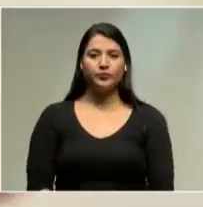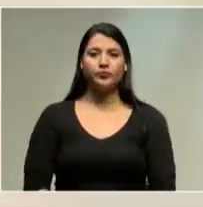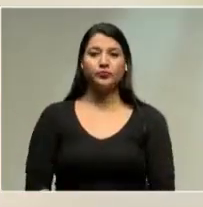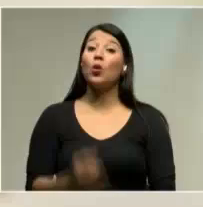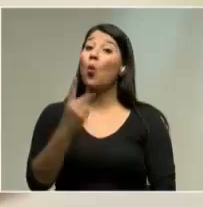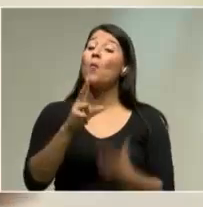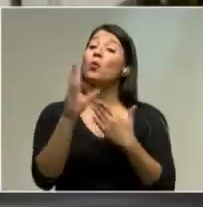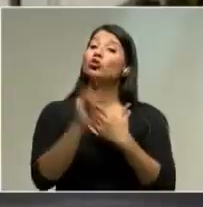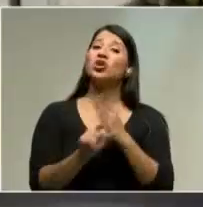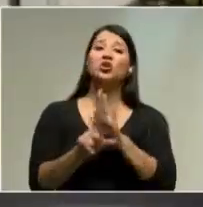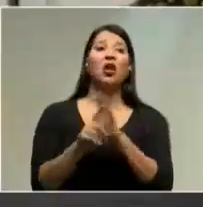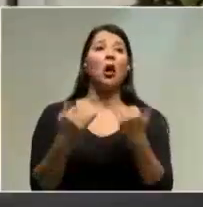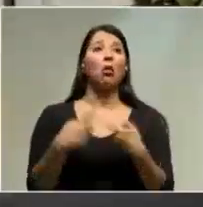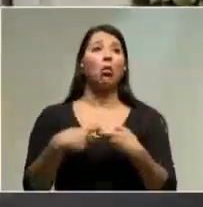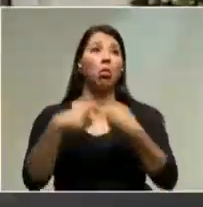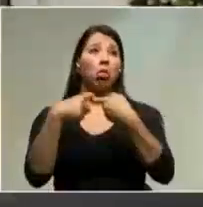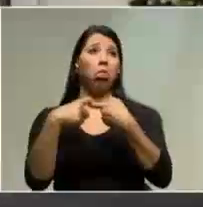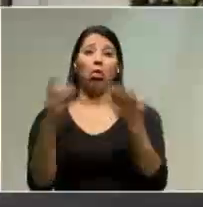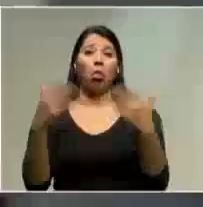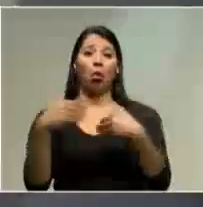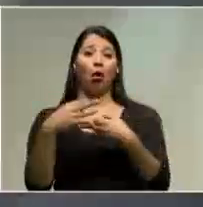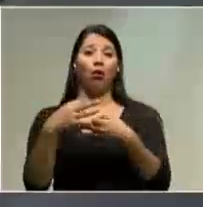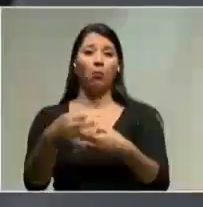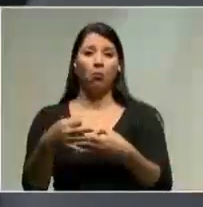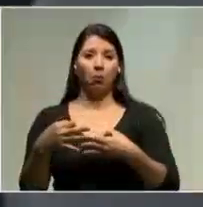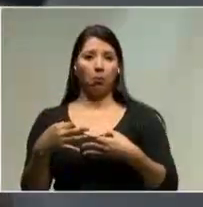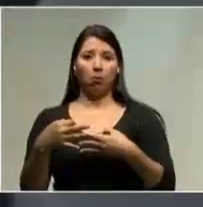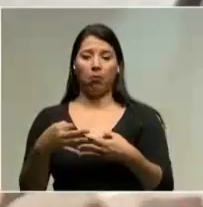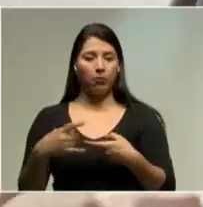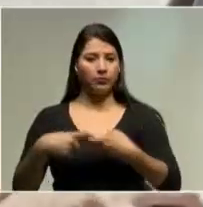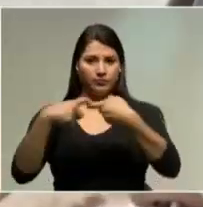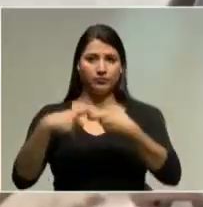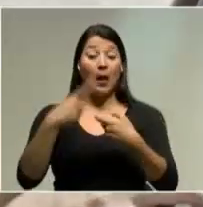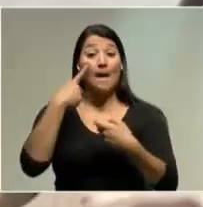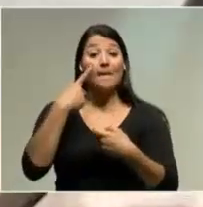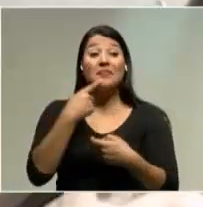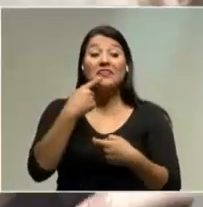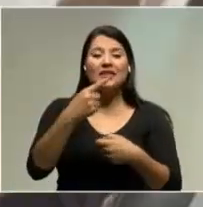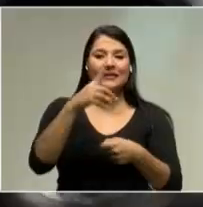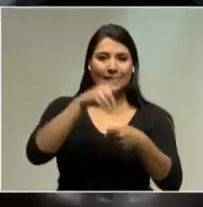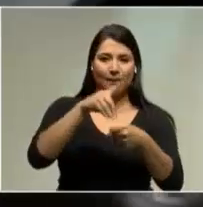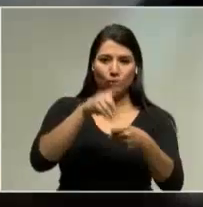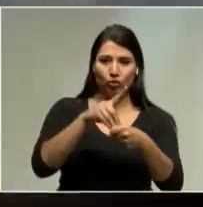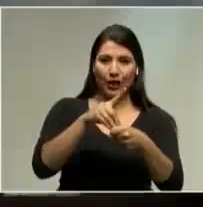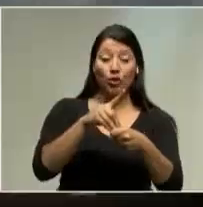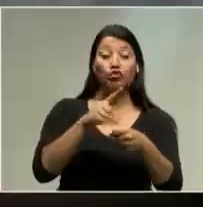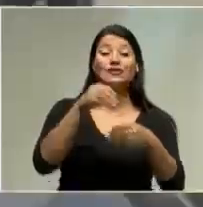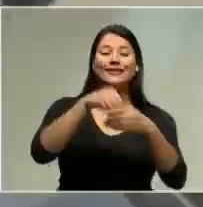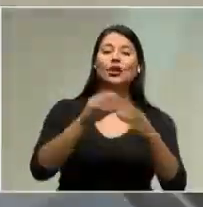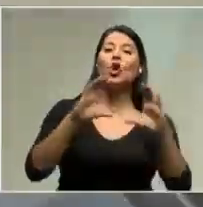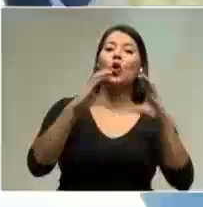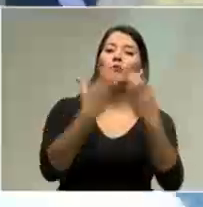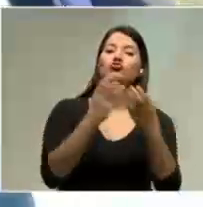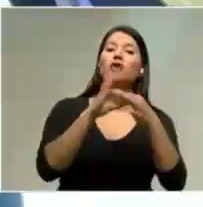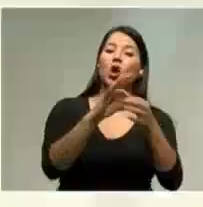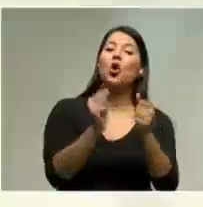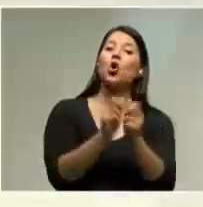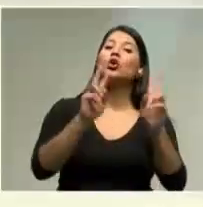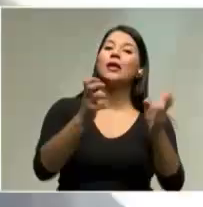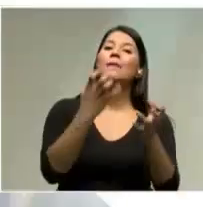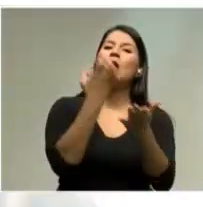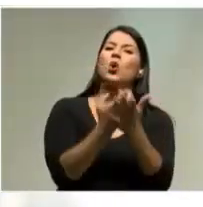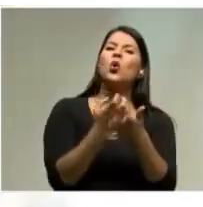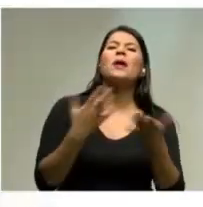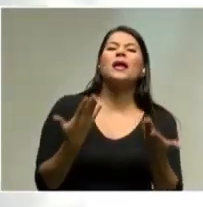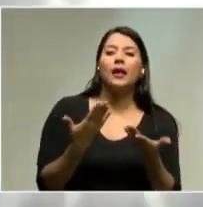Un proyecto en punto muerto. Así se encuentra para diputados de la Comisión de Asuntos Económicos la nueva propuesta para la regulación de las